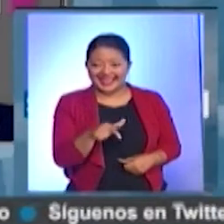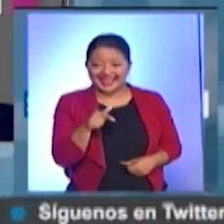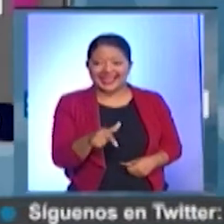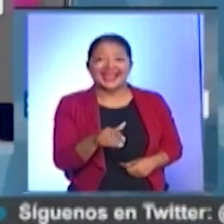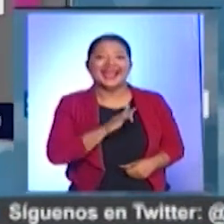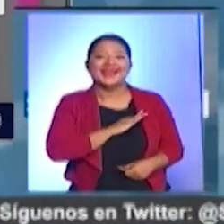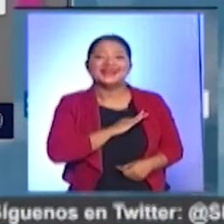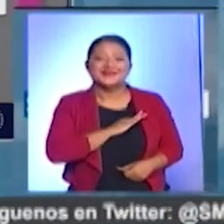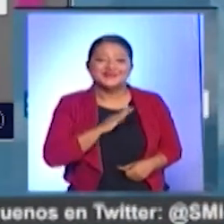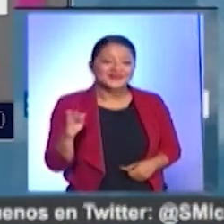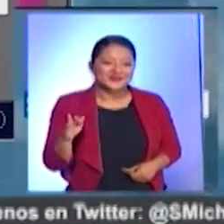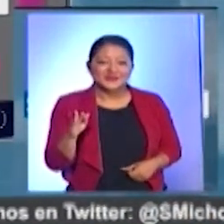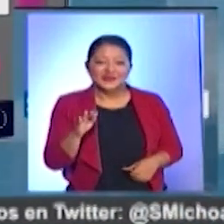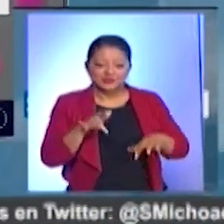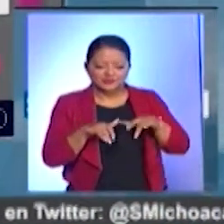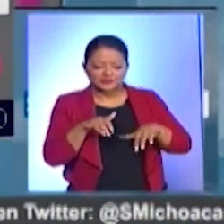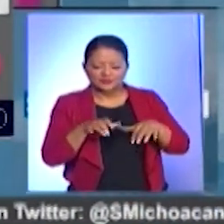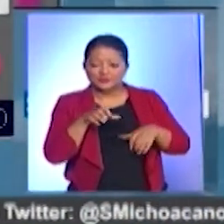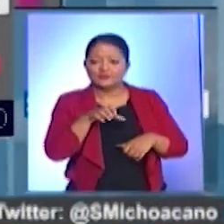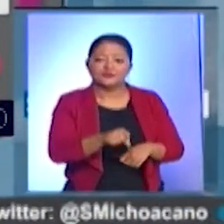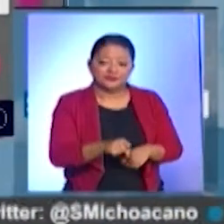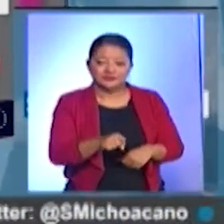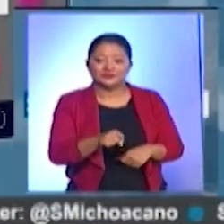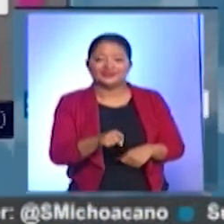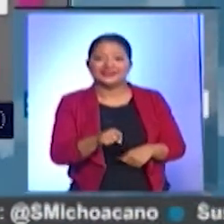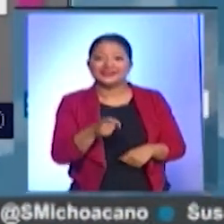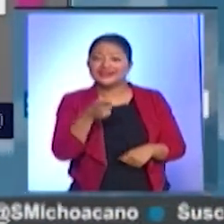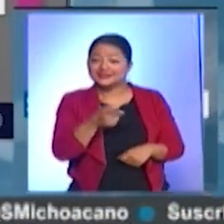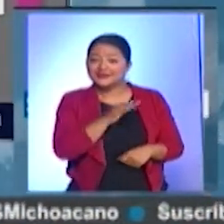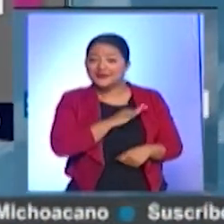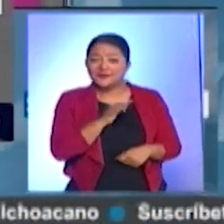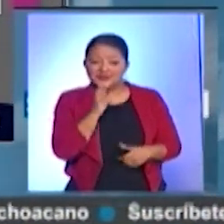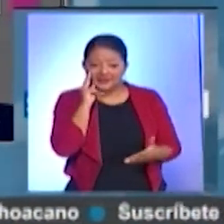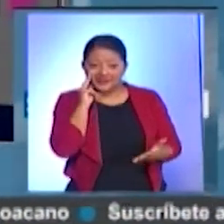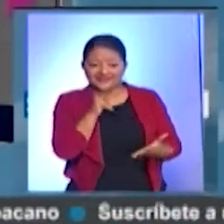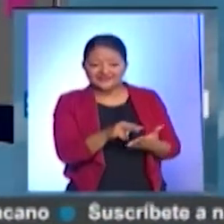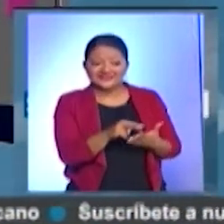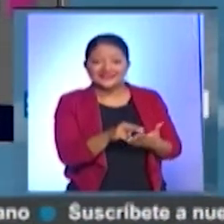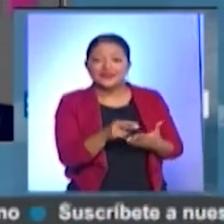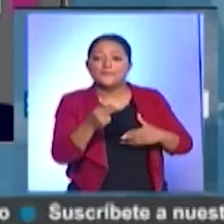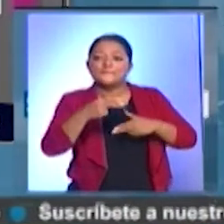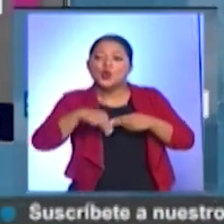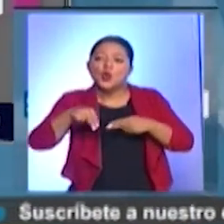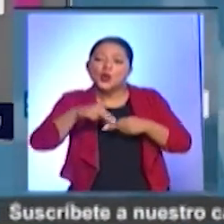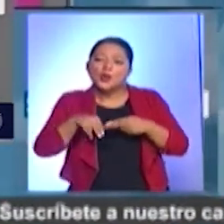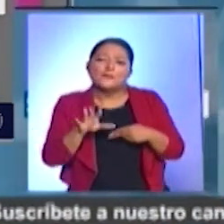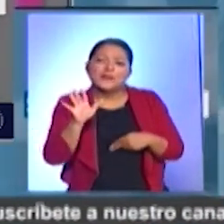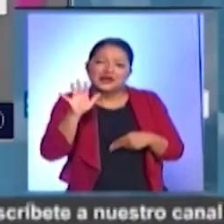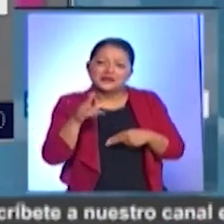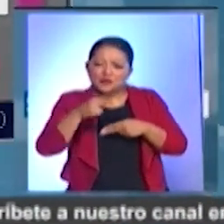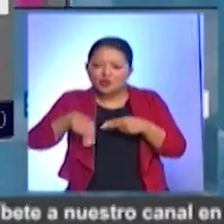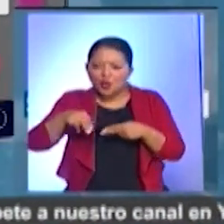encontrar una liga para que puedan conseguir polio digamos que es un boleto